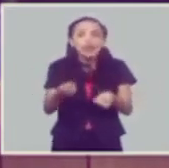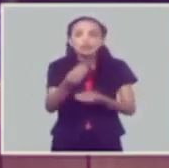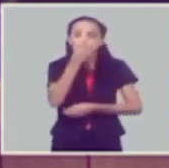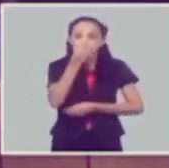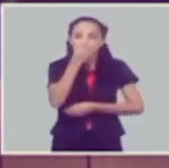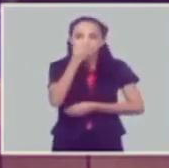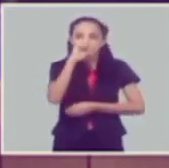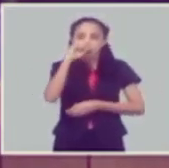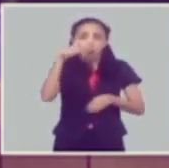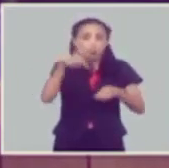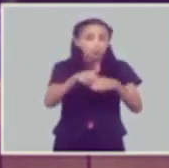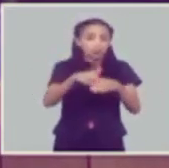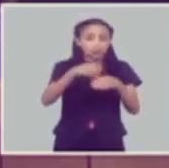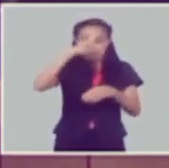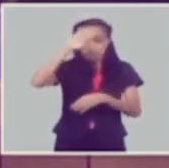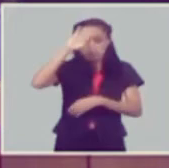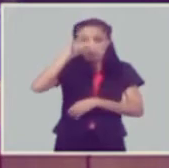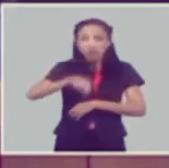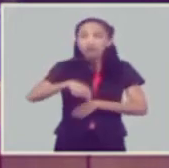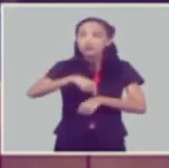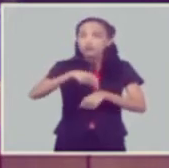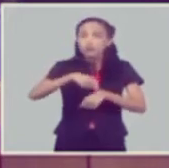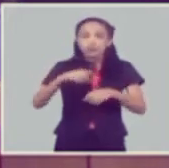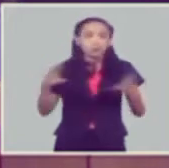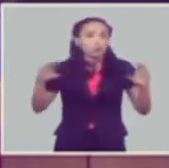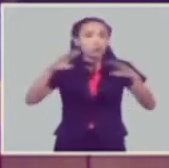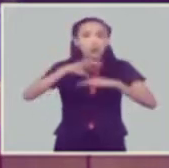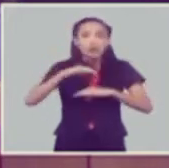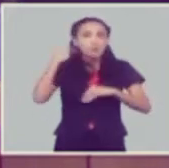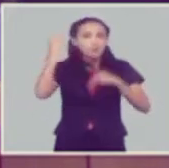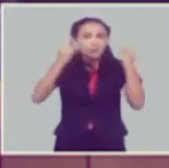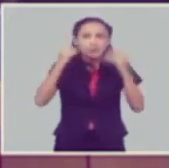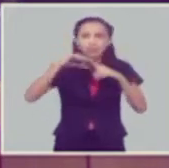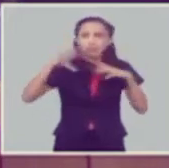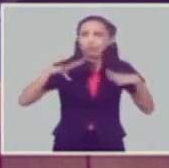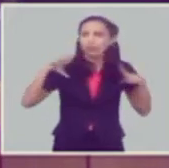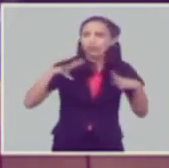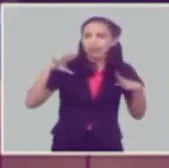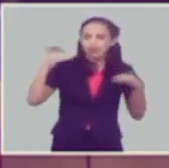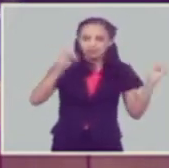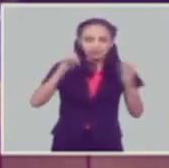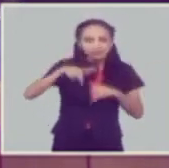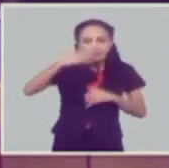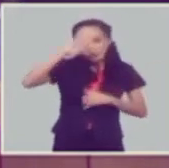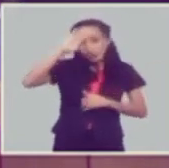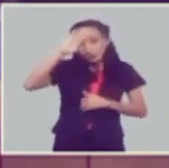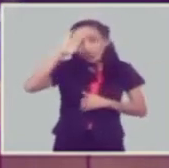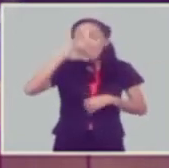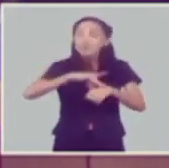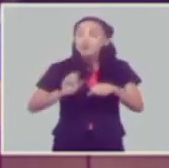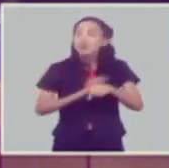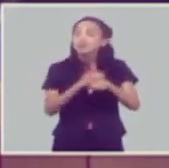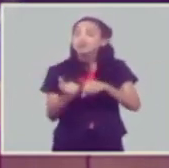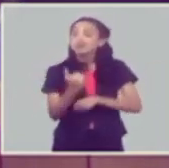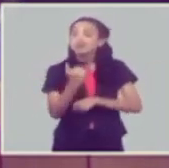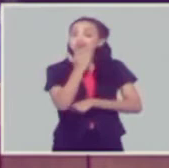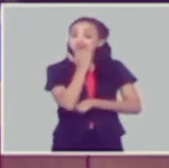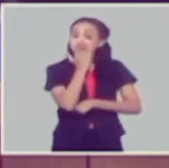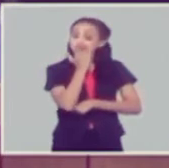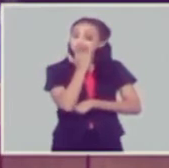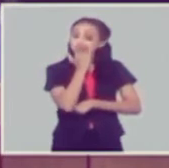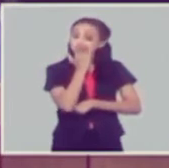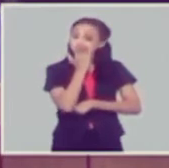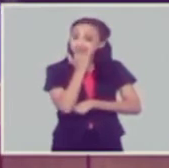país en momentos en que ni siquiera contábamos con arribo de turistas y la pandemia pesaba enormemente sobre los magros